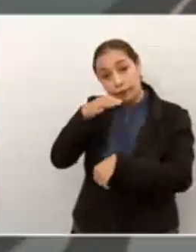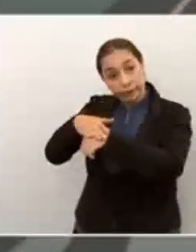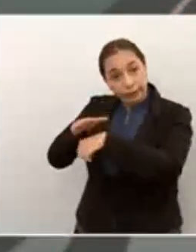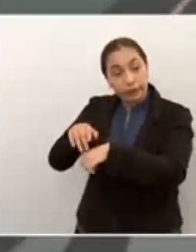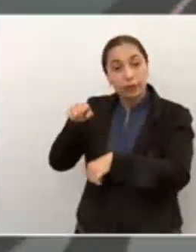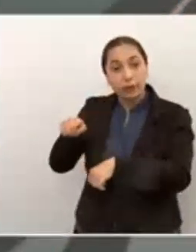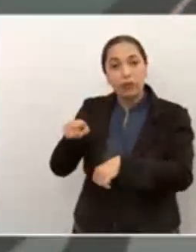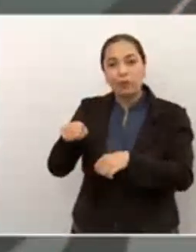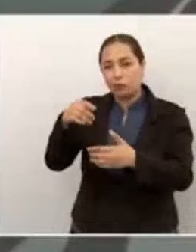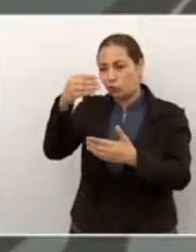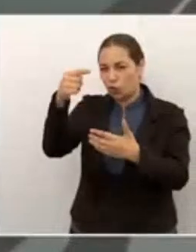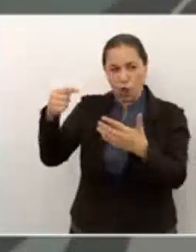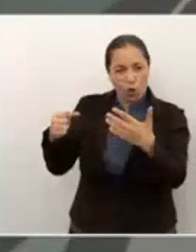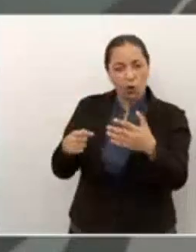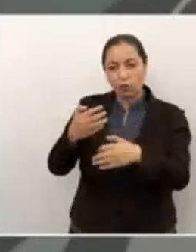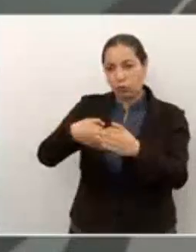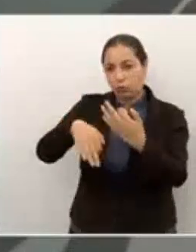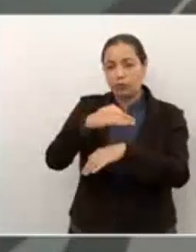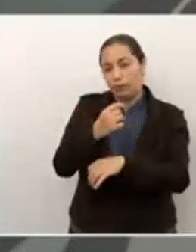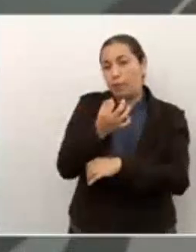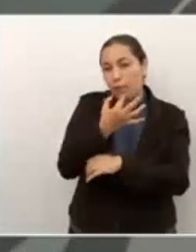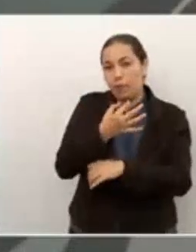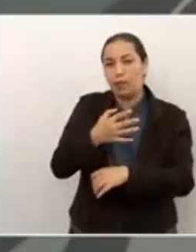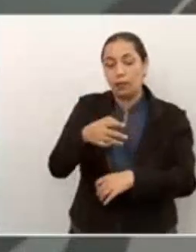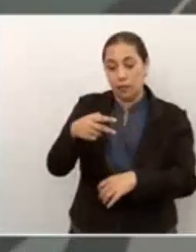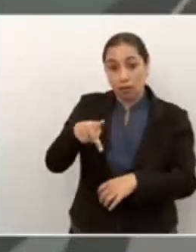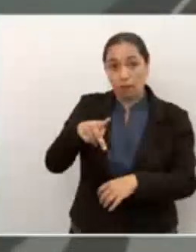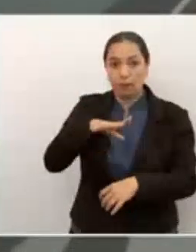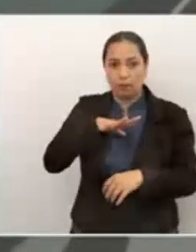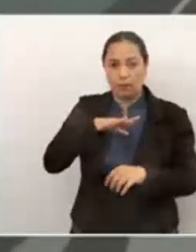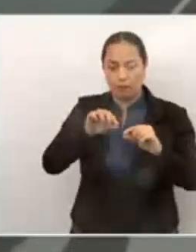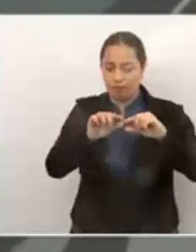país. Y lo vamos a lograr, ¿eh?